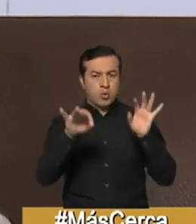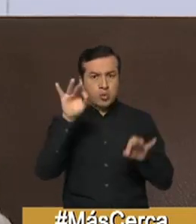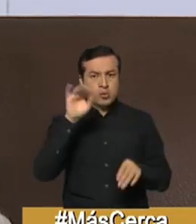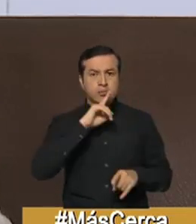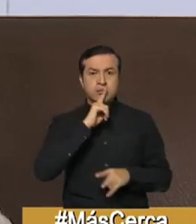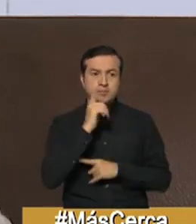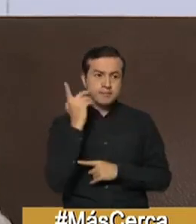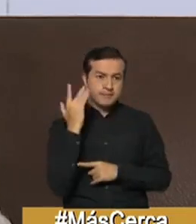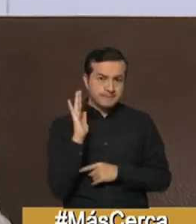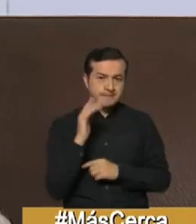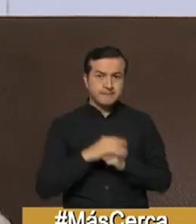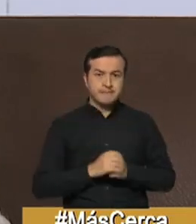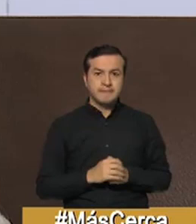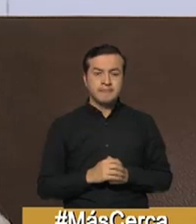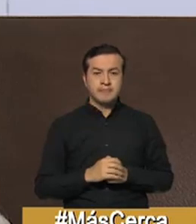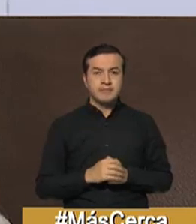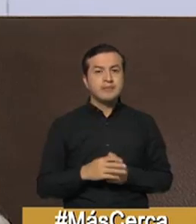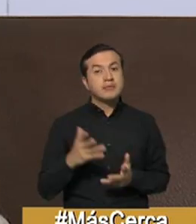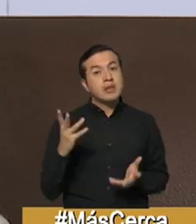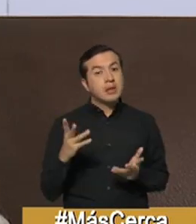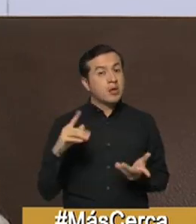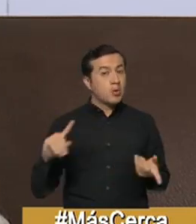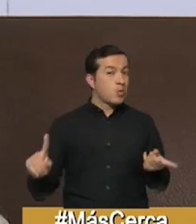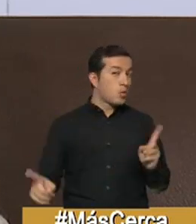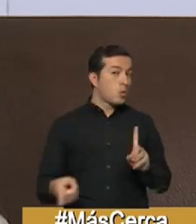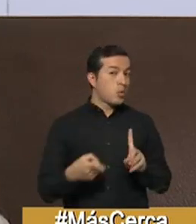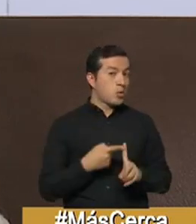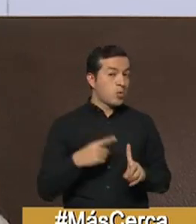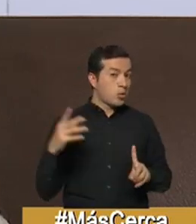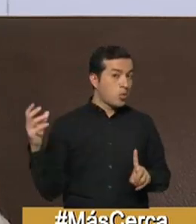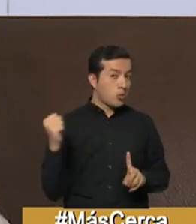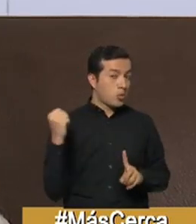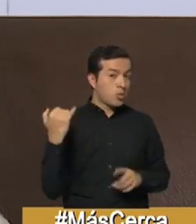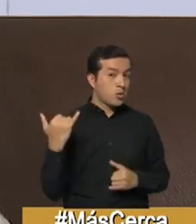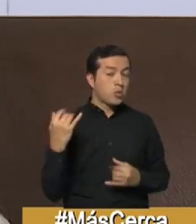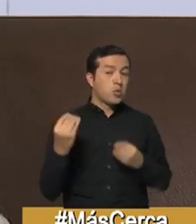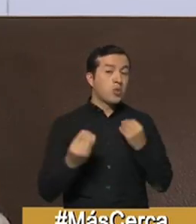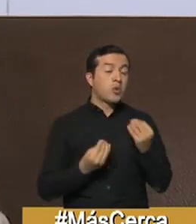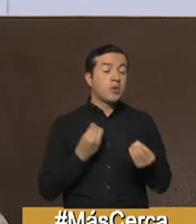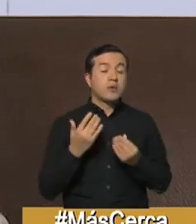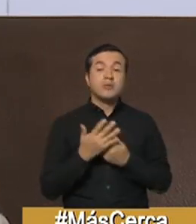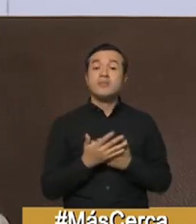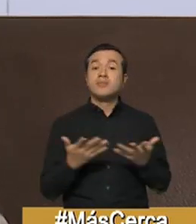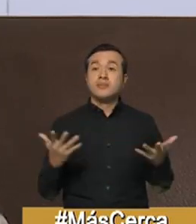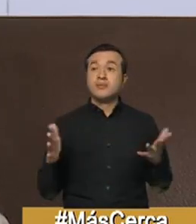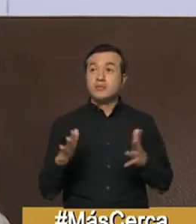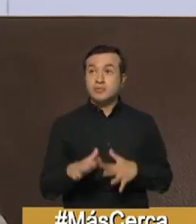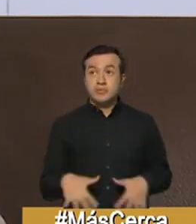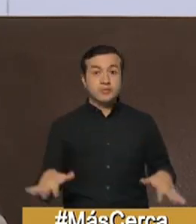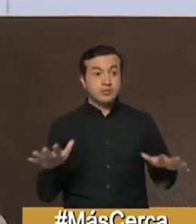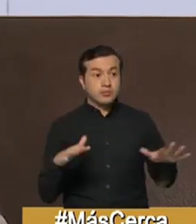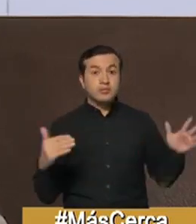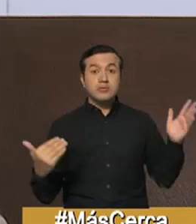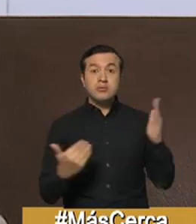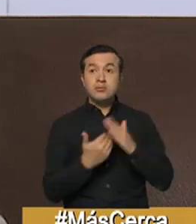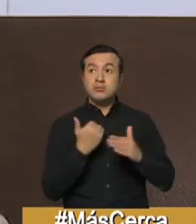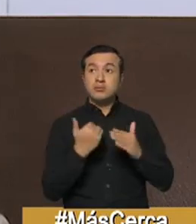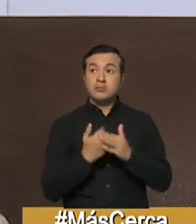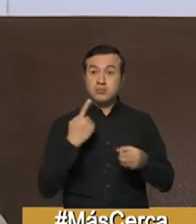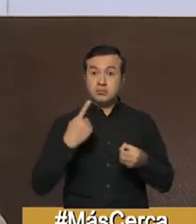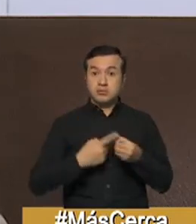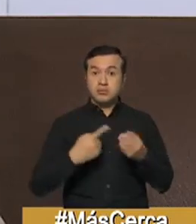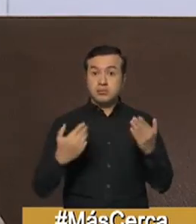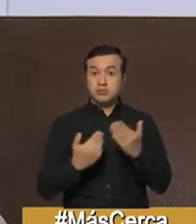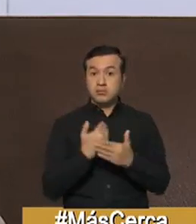pero tal vez la única conclusión que te pueda dar ahorita es que en las zonas más nuevas de Quito,